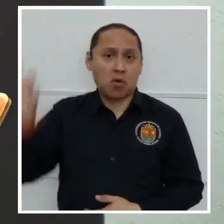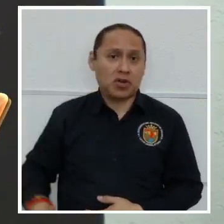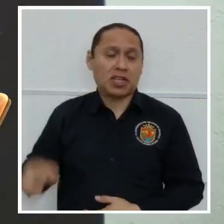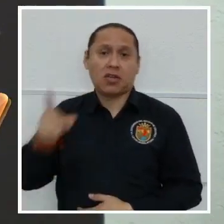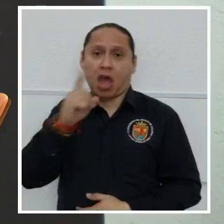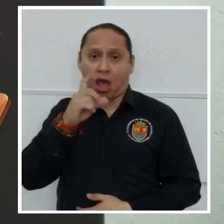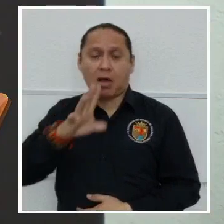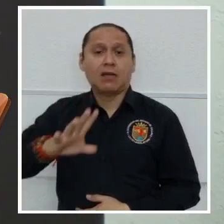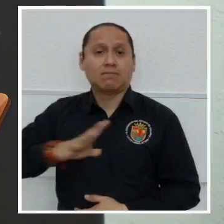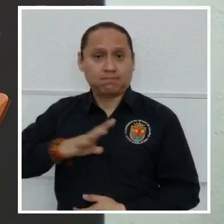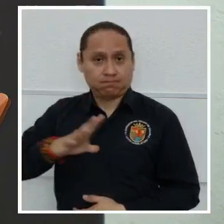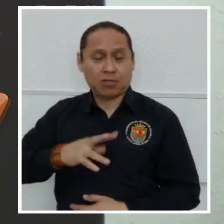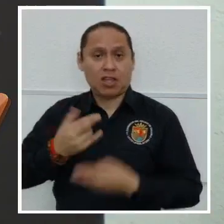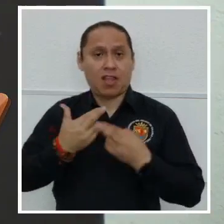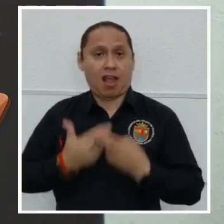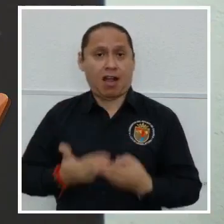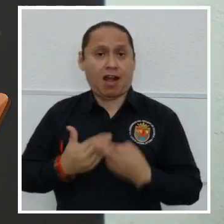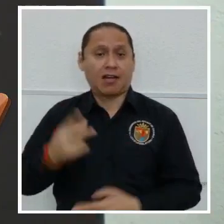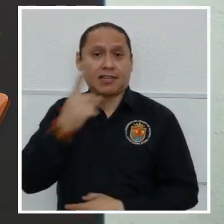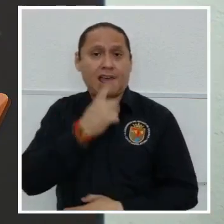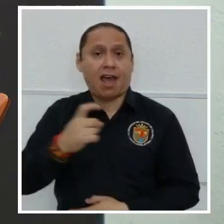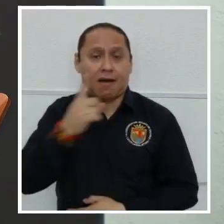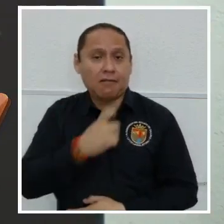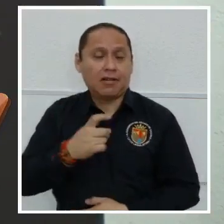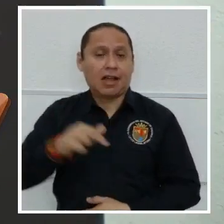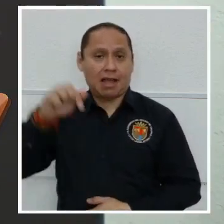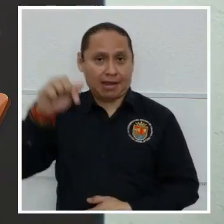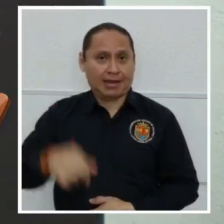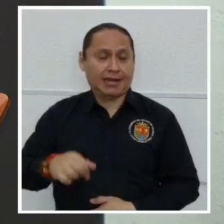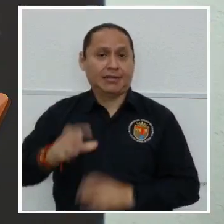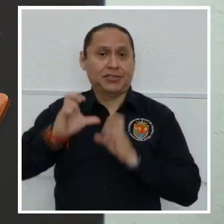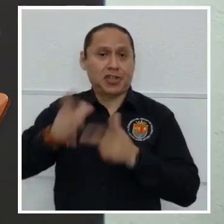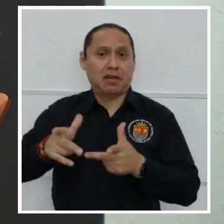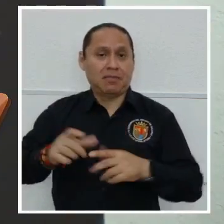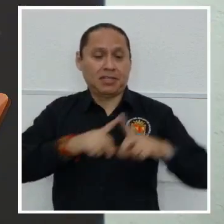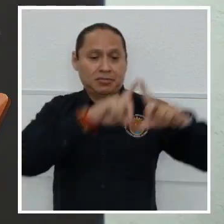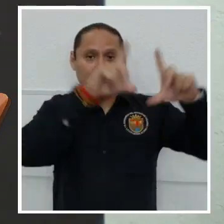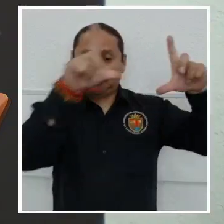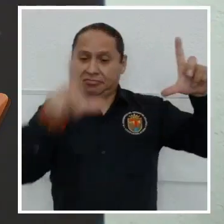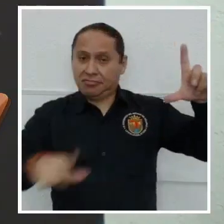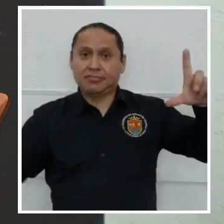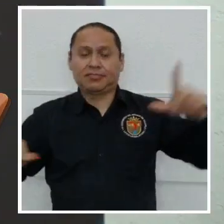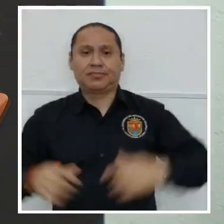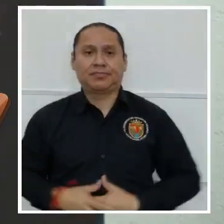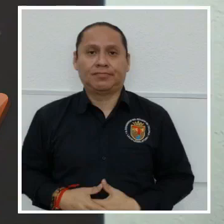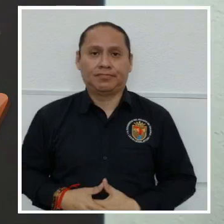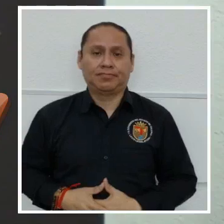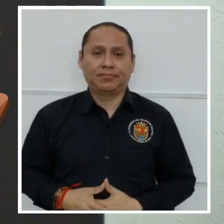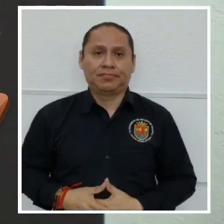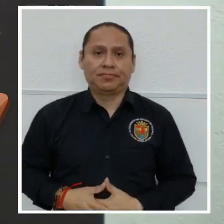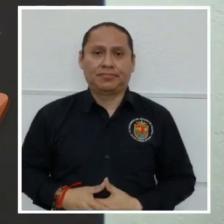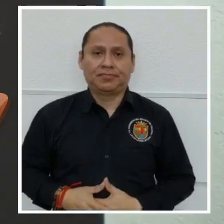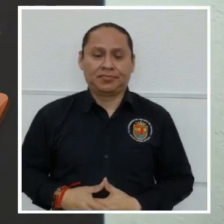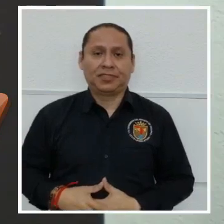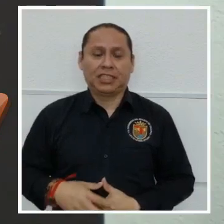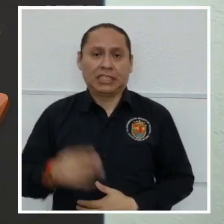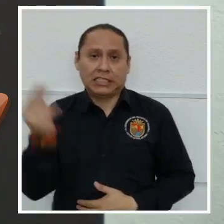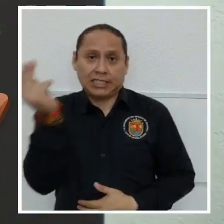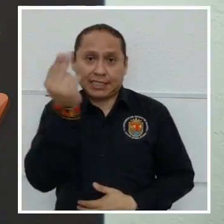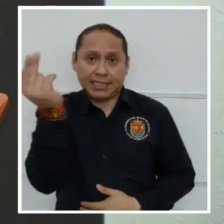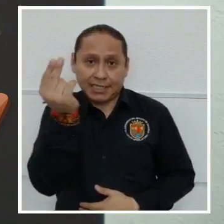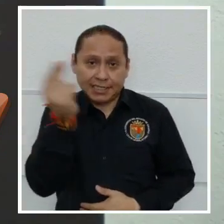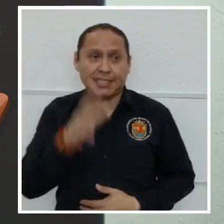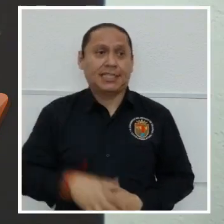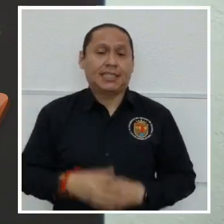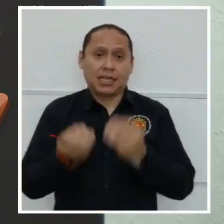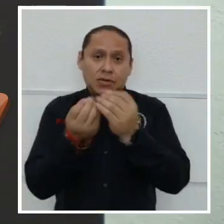de los recursos hídricos de este país repito el país requiere una actualización de los